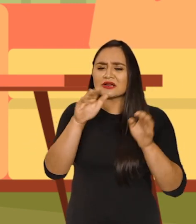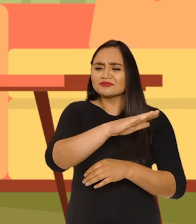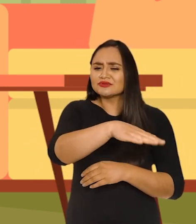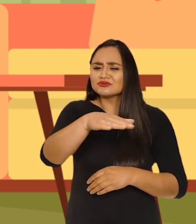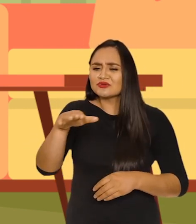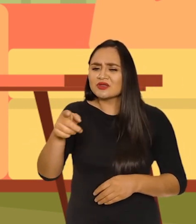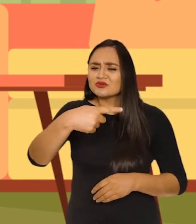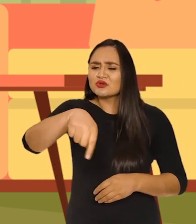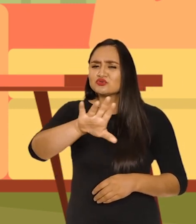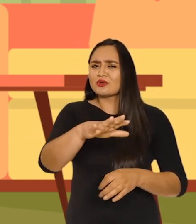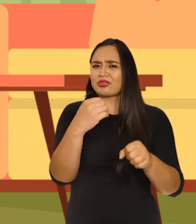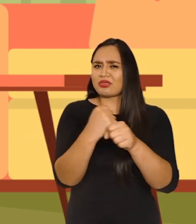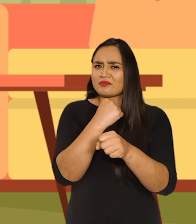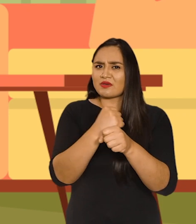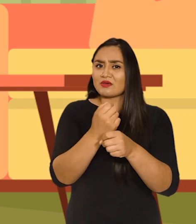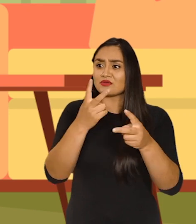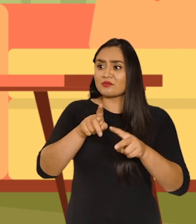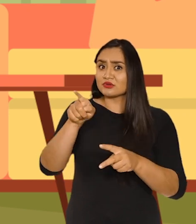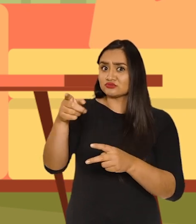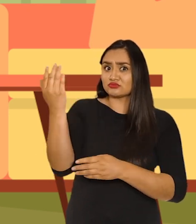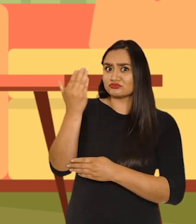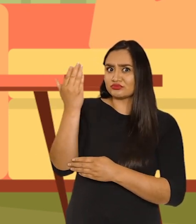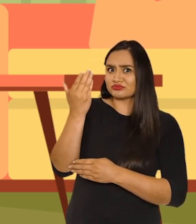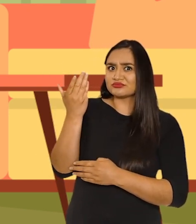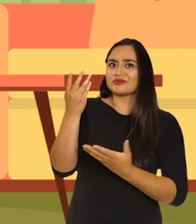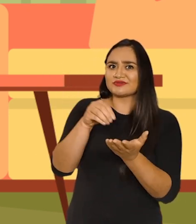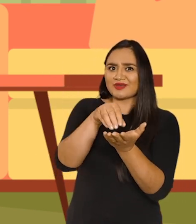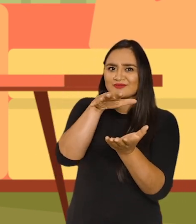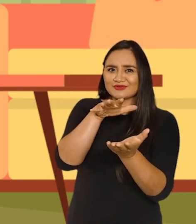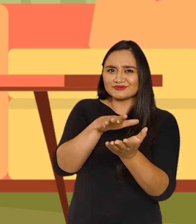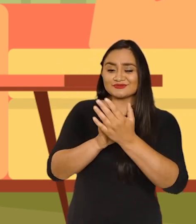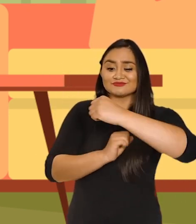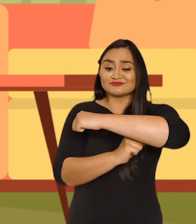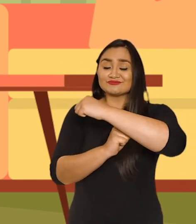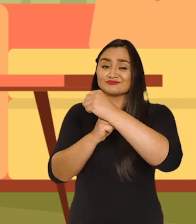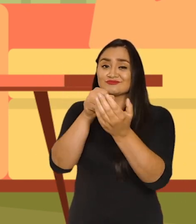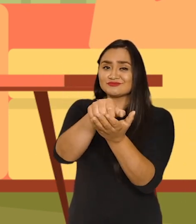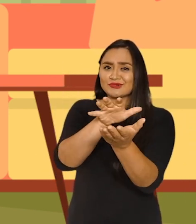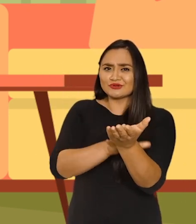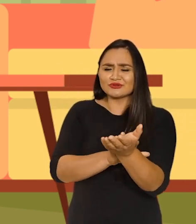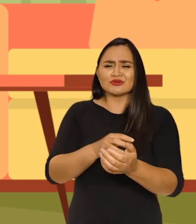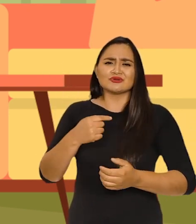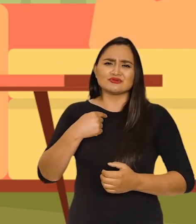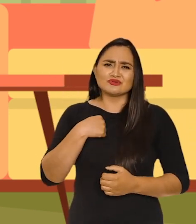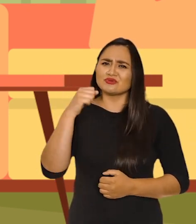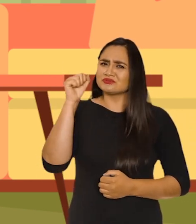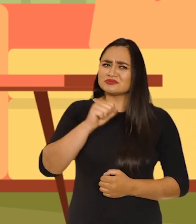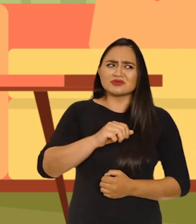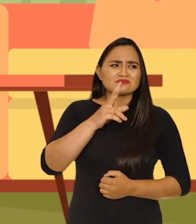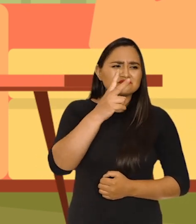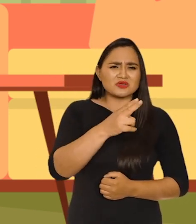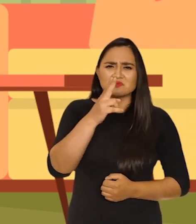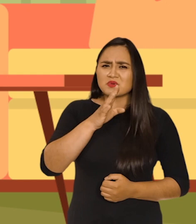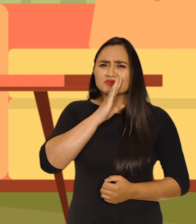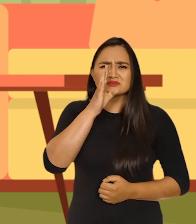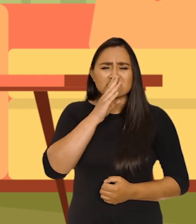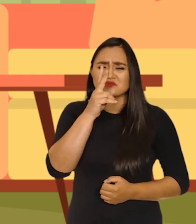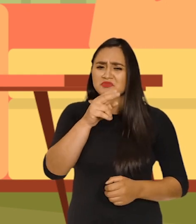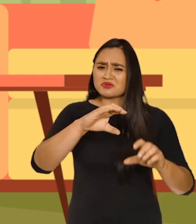roles de tus estudiantes e incluso el tuyo en la aplicación del aprendizaje basado en proyectos. Estoy haciendo lo de